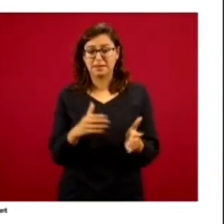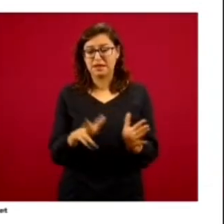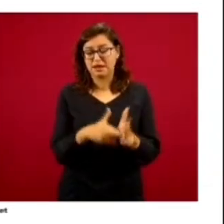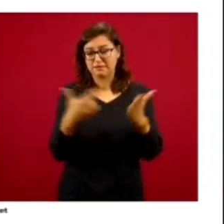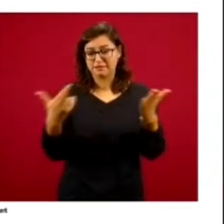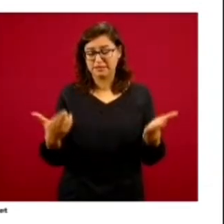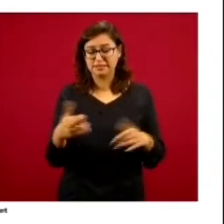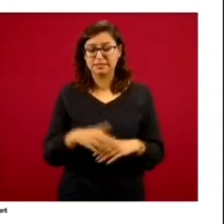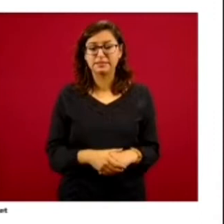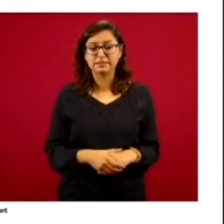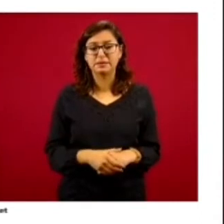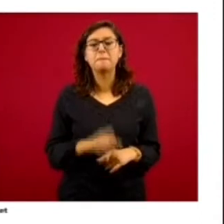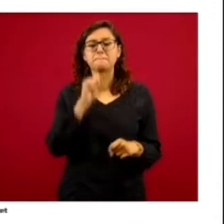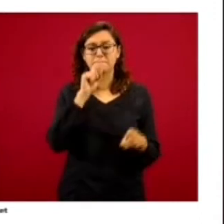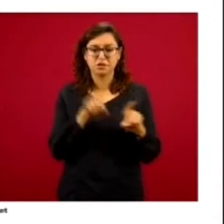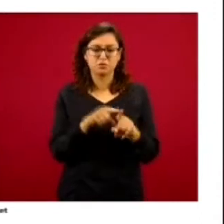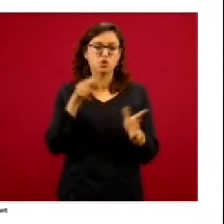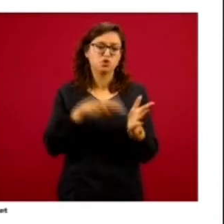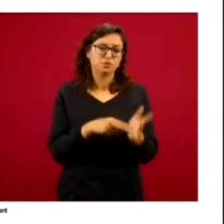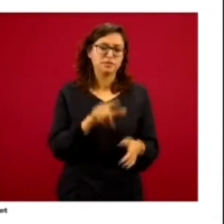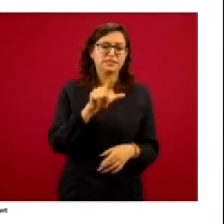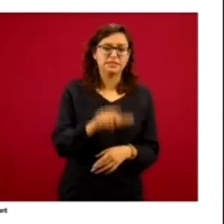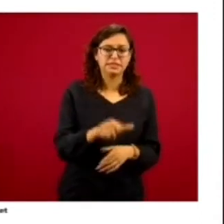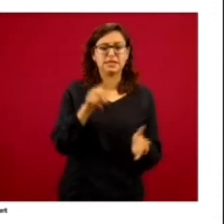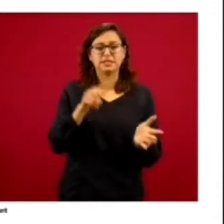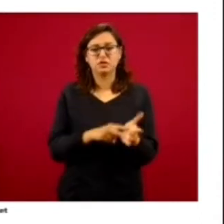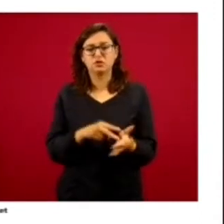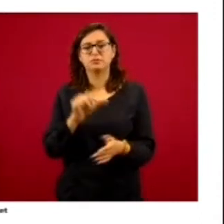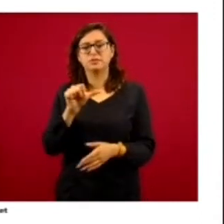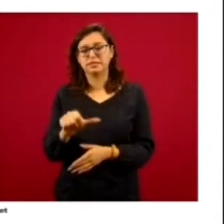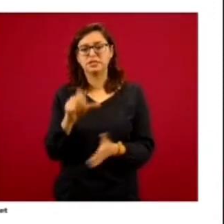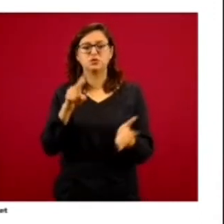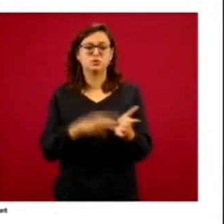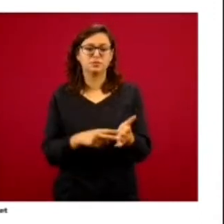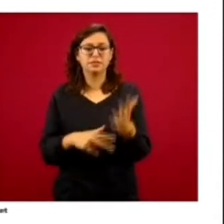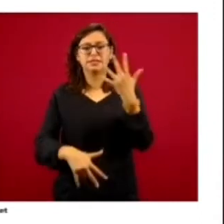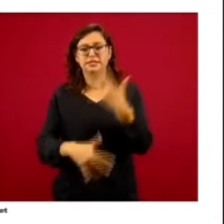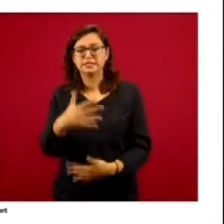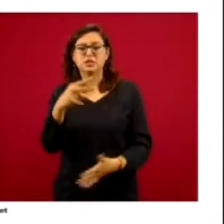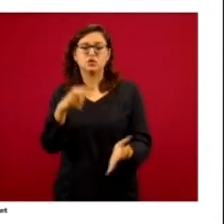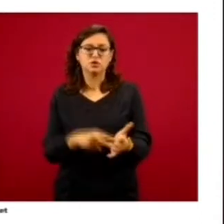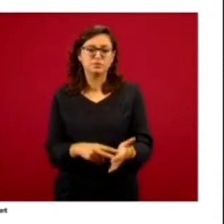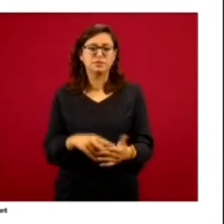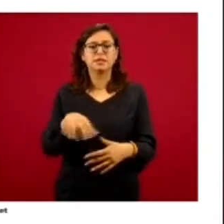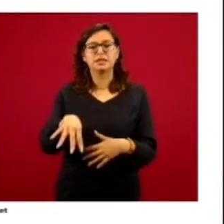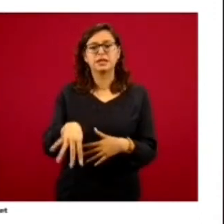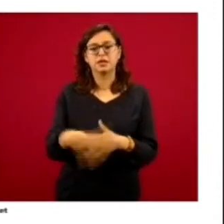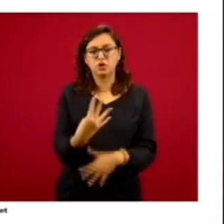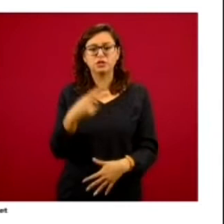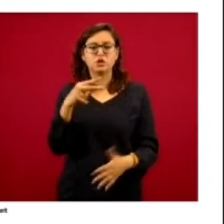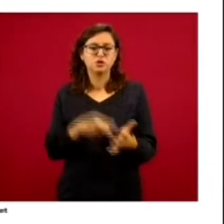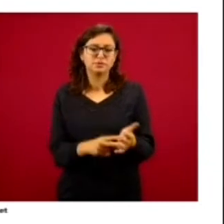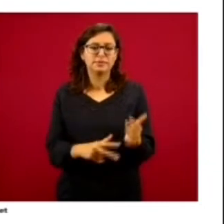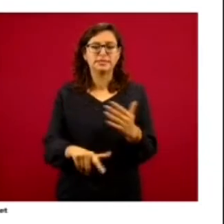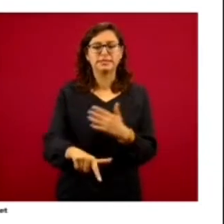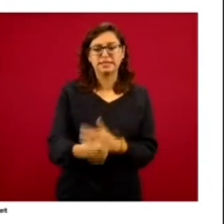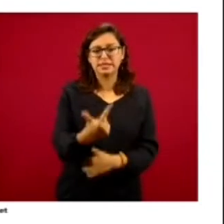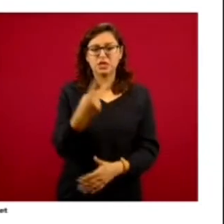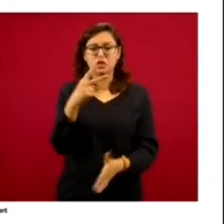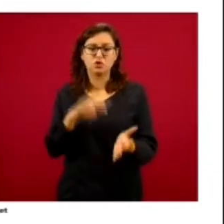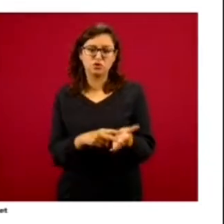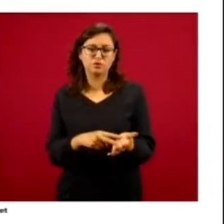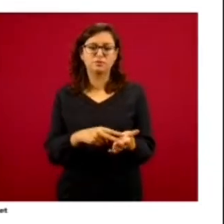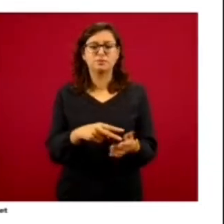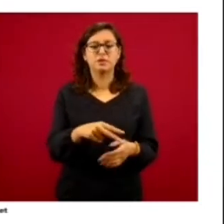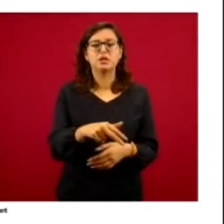es consistente en 2017, 2016, 15, 14, en el 13, en fin, en el 2012,